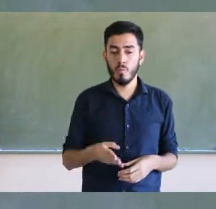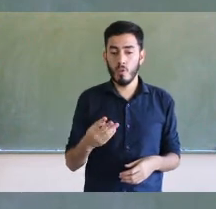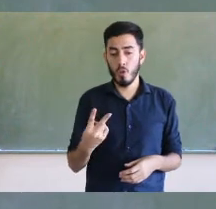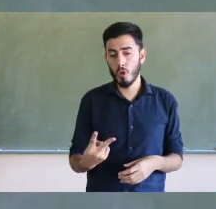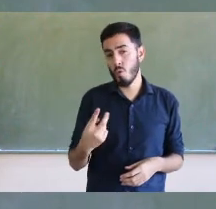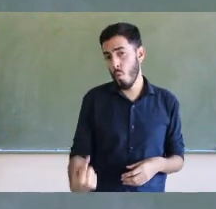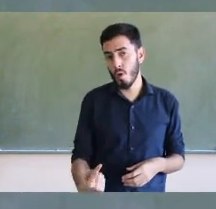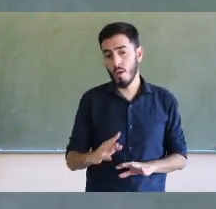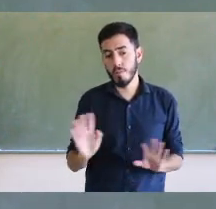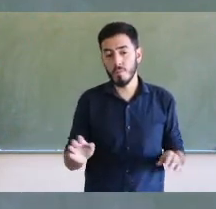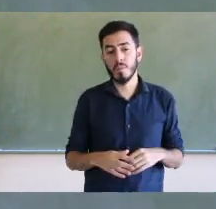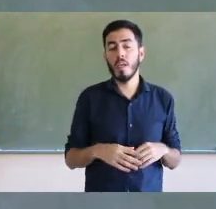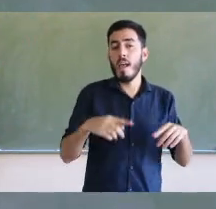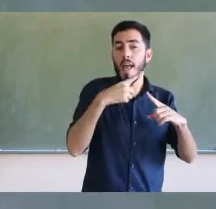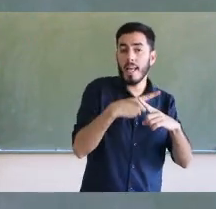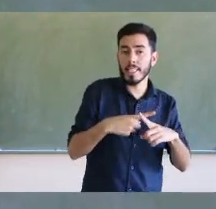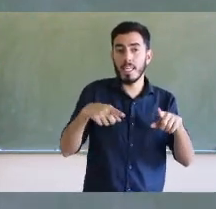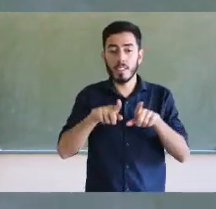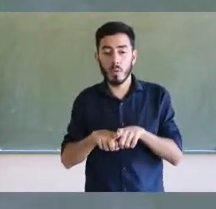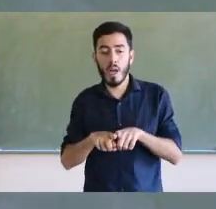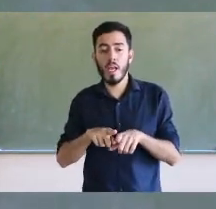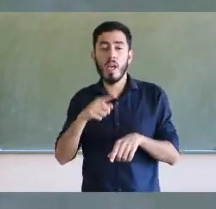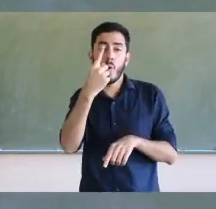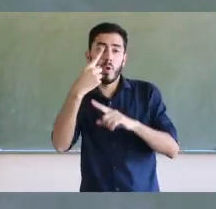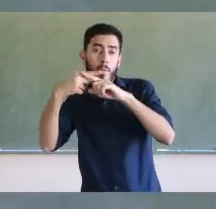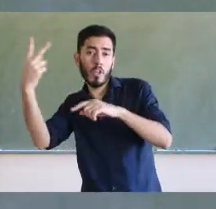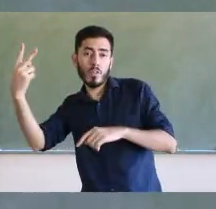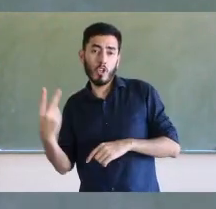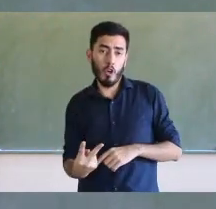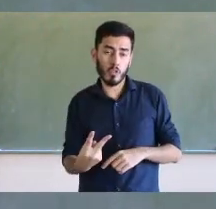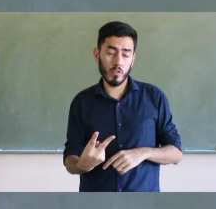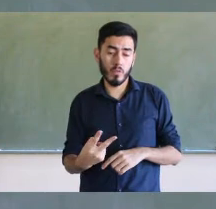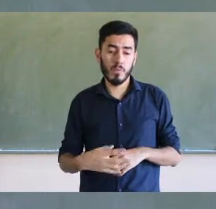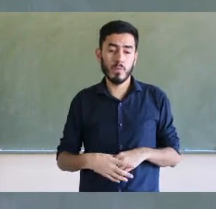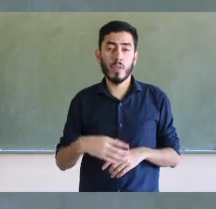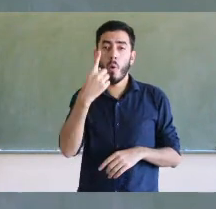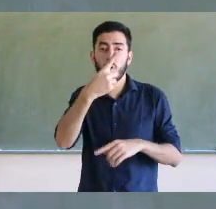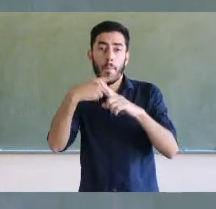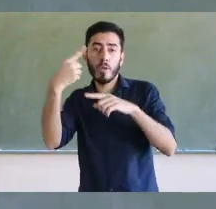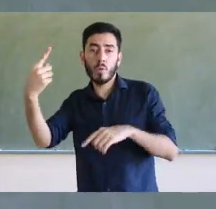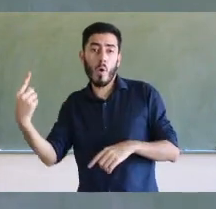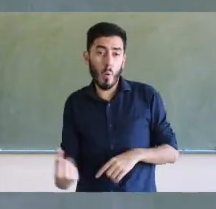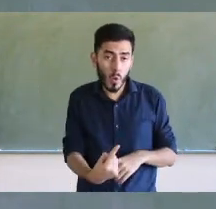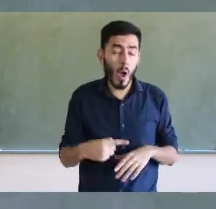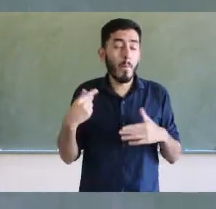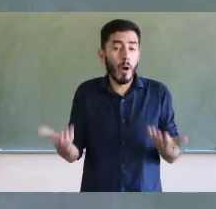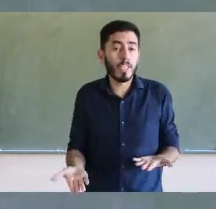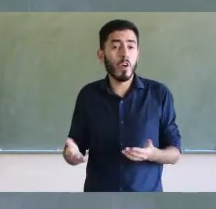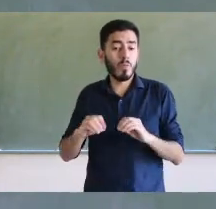x igual a 1 por 2, 2, 1 por 1, 1. Por lo tanto